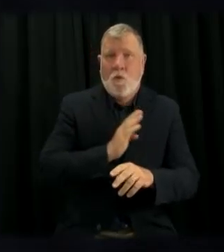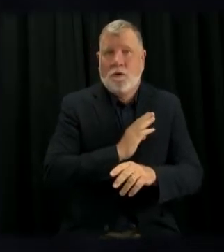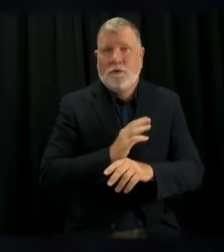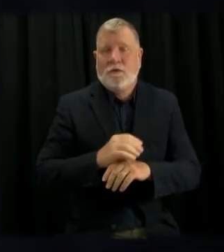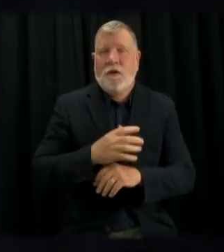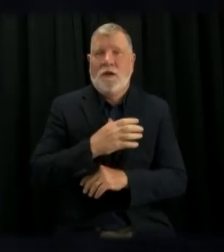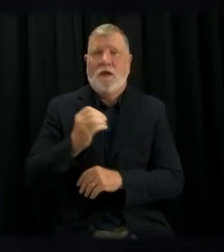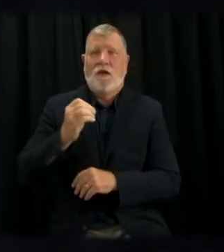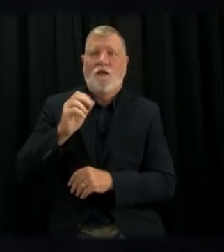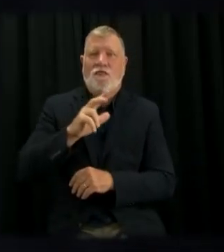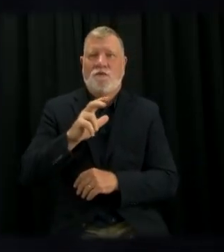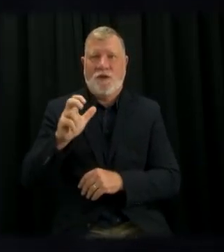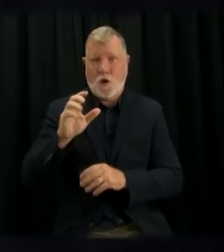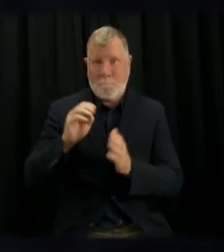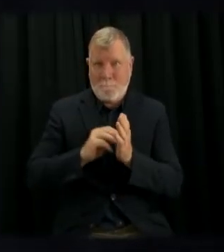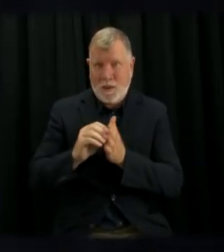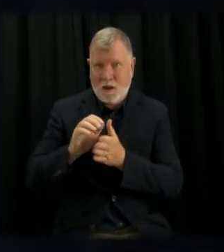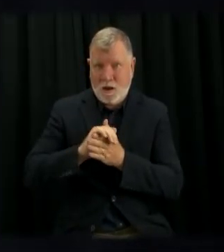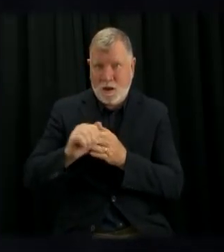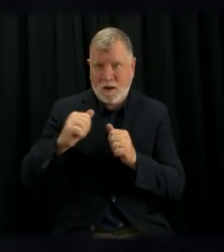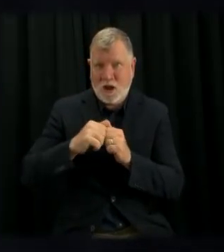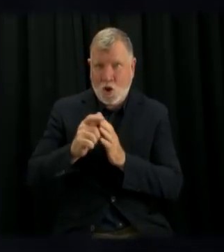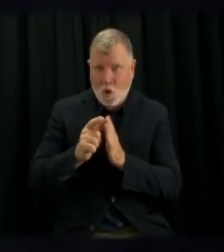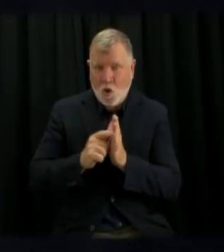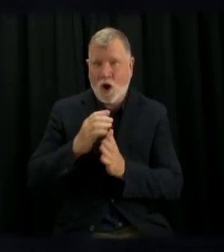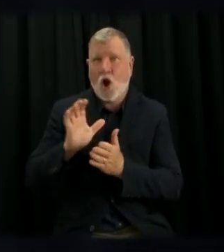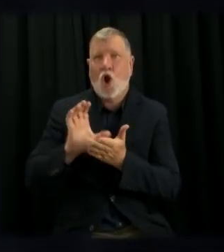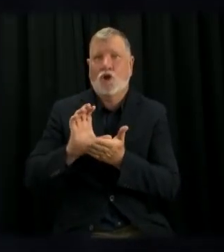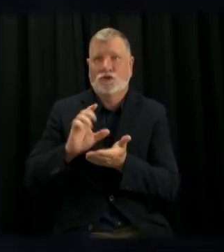la supervisión de la Junta y de luego